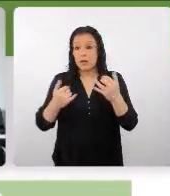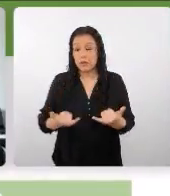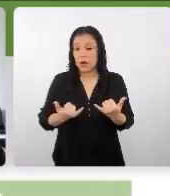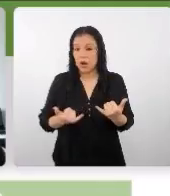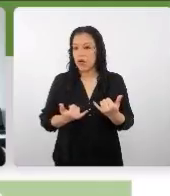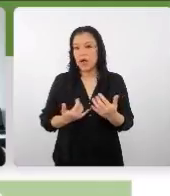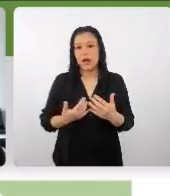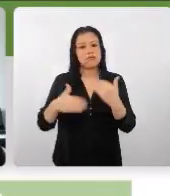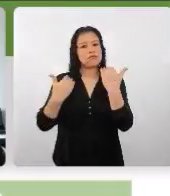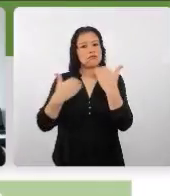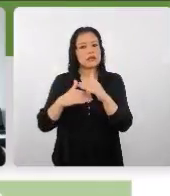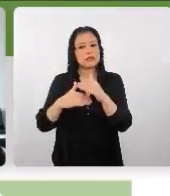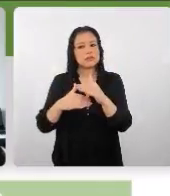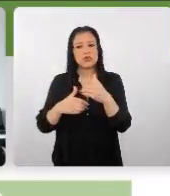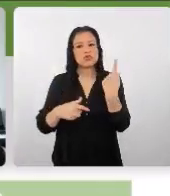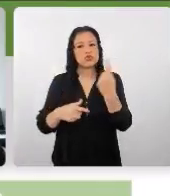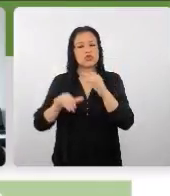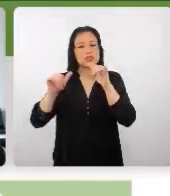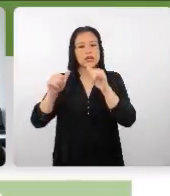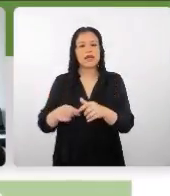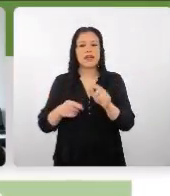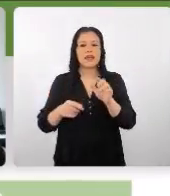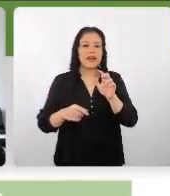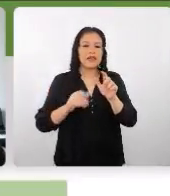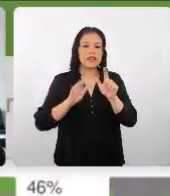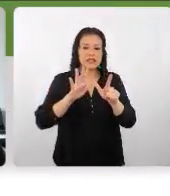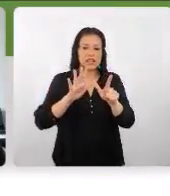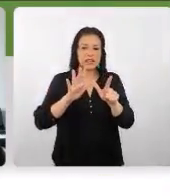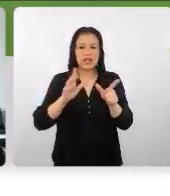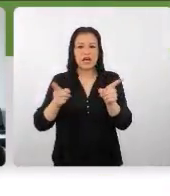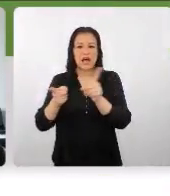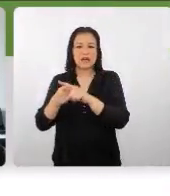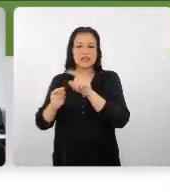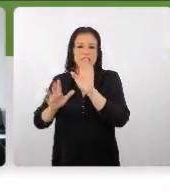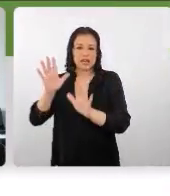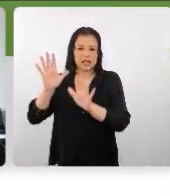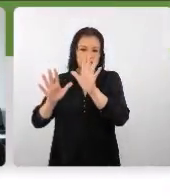máximo se quedan de 7 a 15 noches, un 34%.